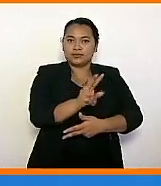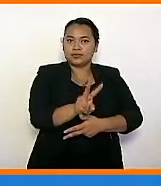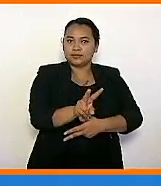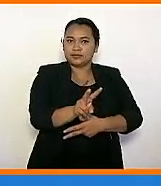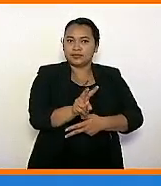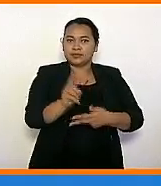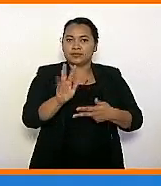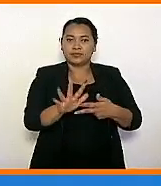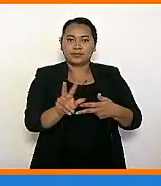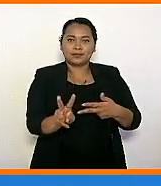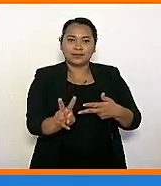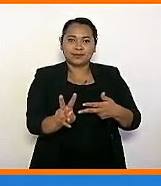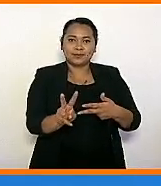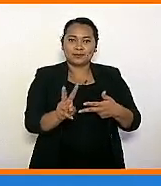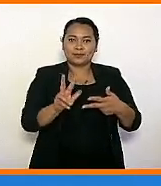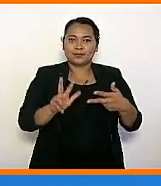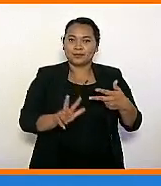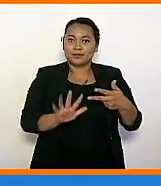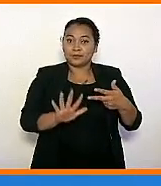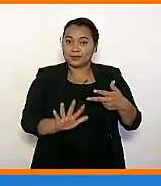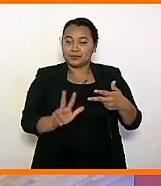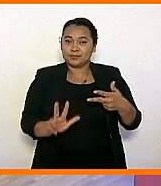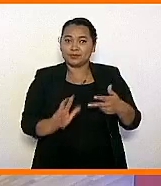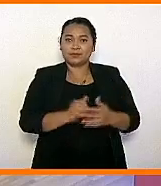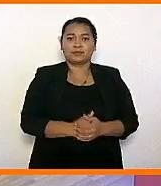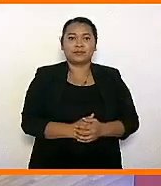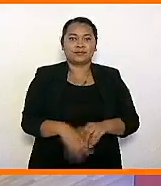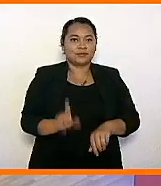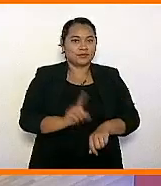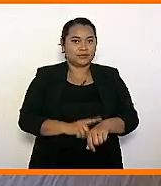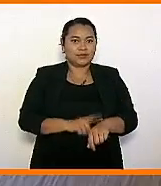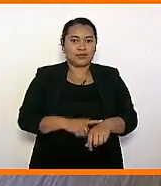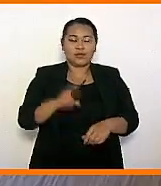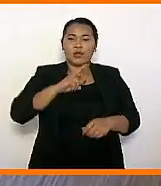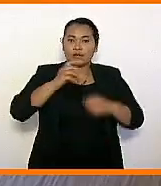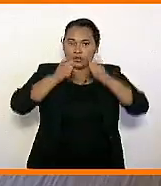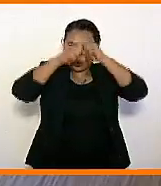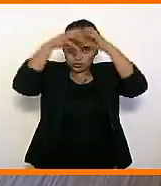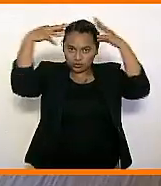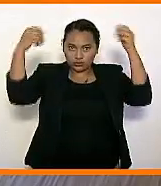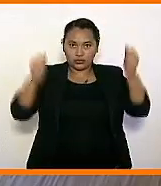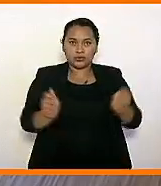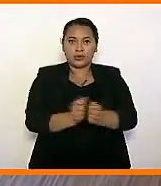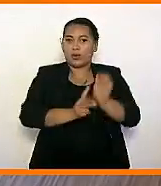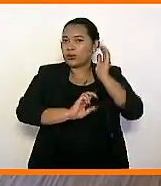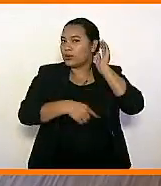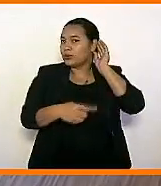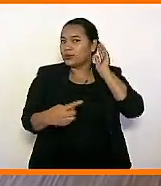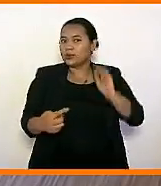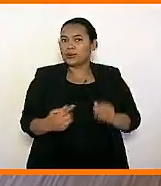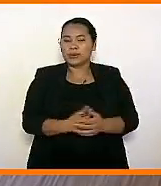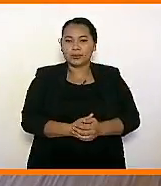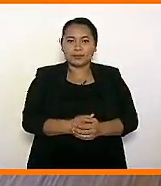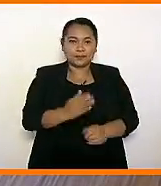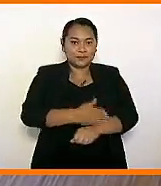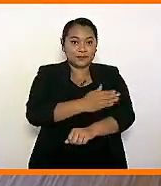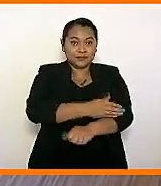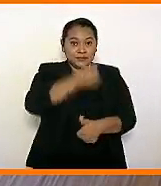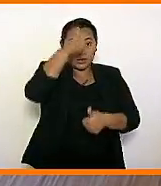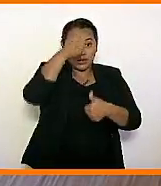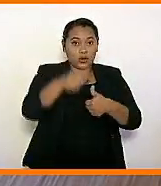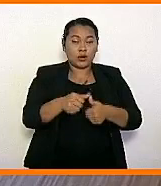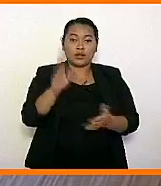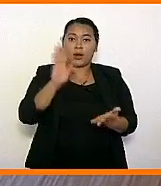62, 52 y 53. Es momento de hacer tus sueños una realidad junto a Diaria. Pero antes te recuerdo que